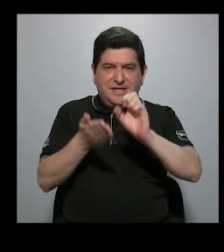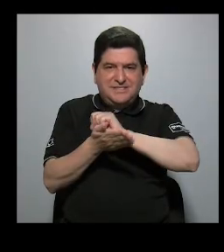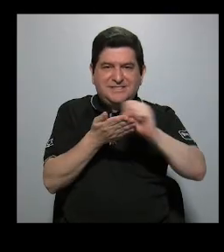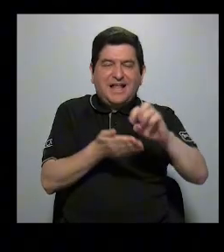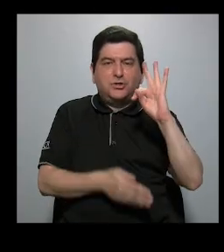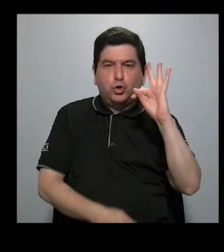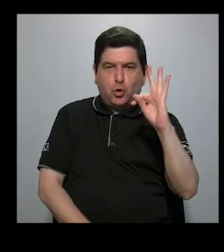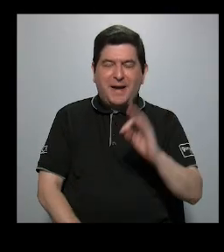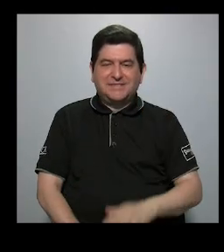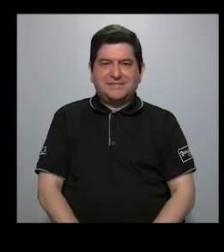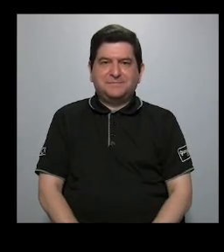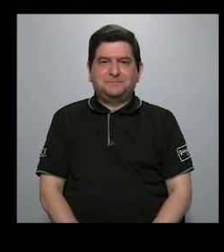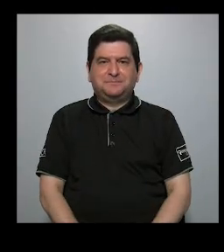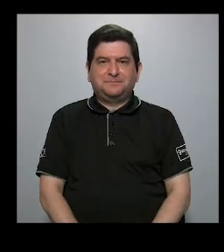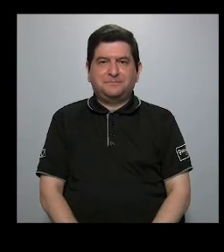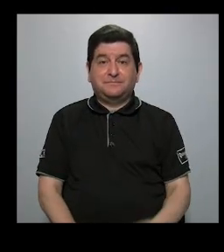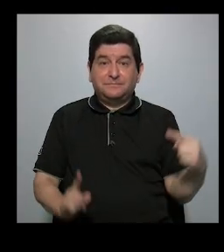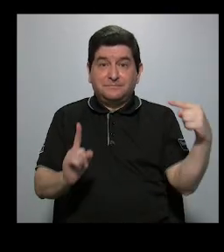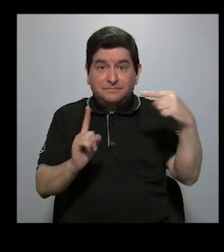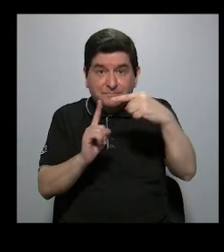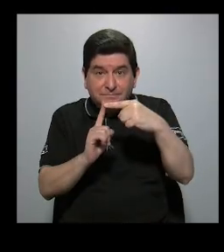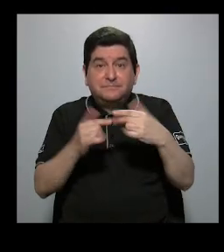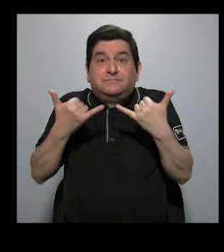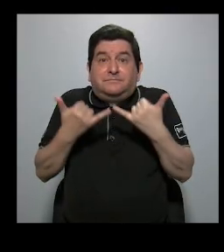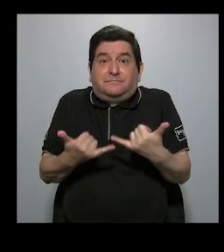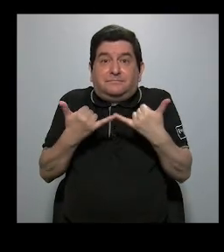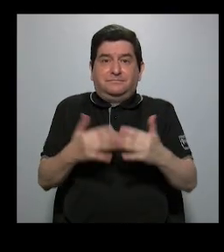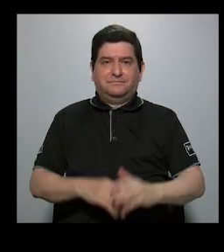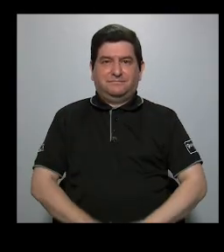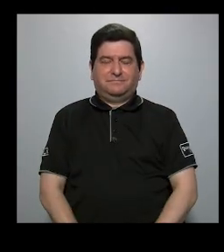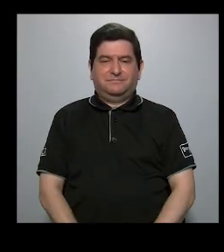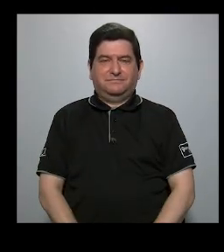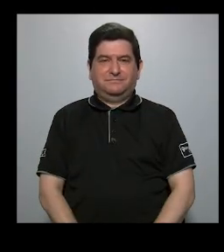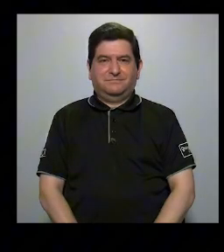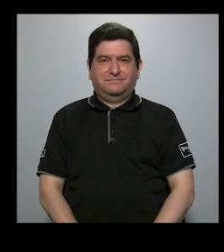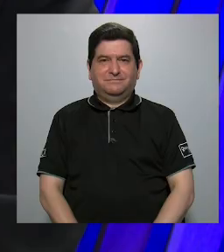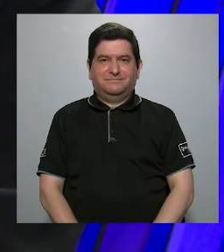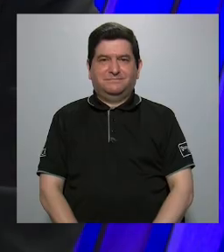la Universidad de Santo Tomás hasta ahora.